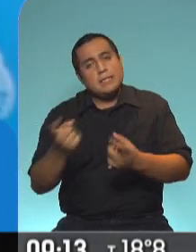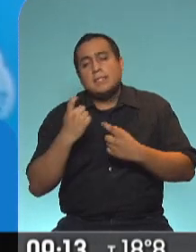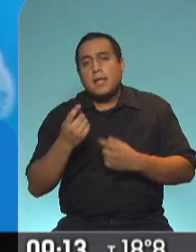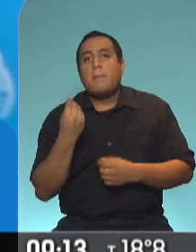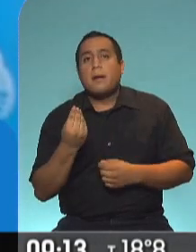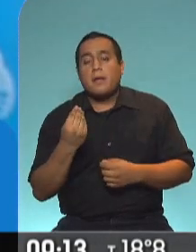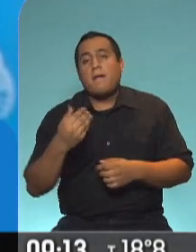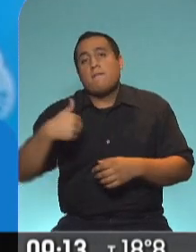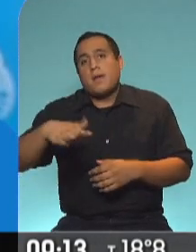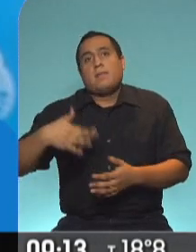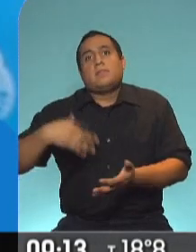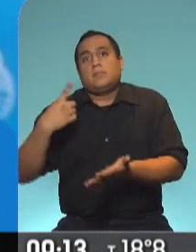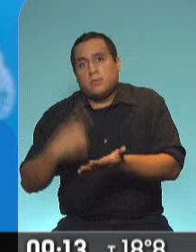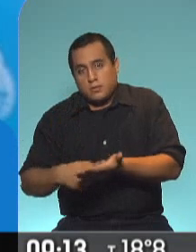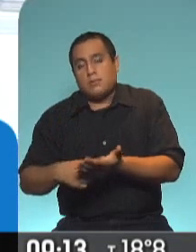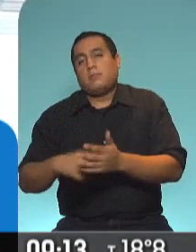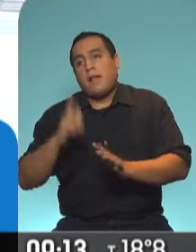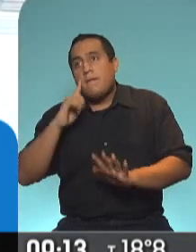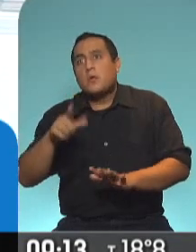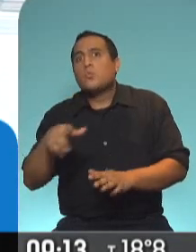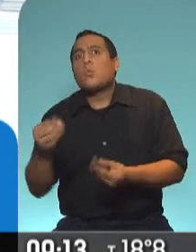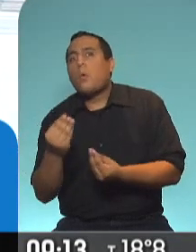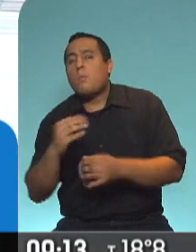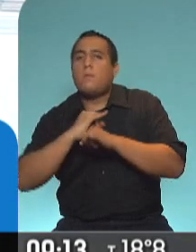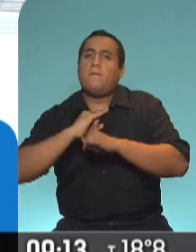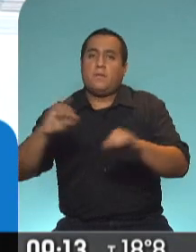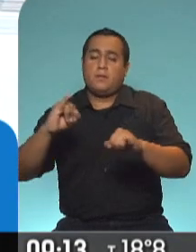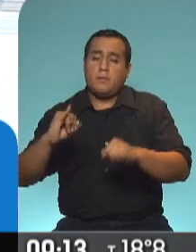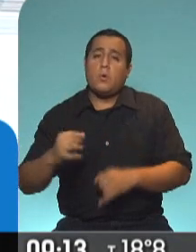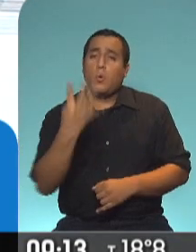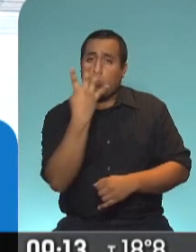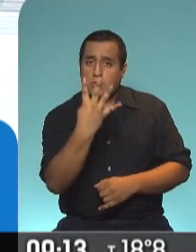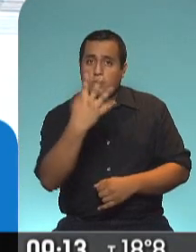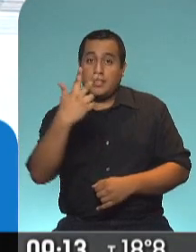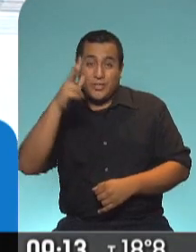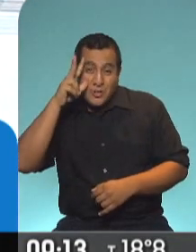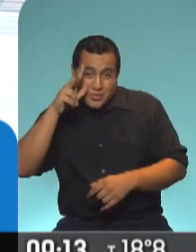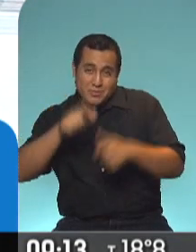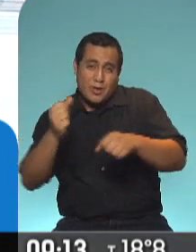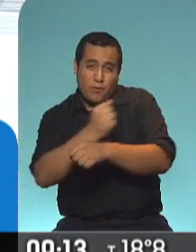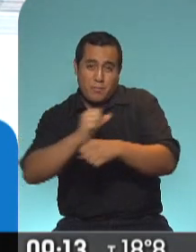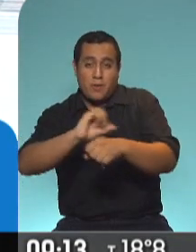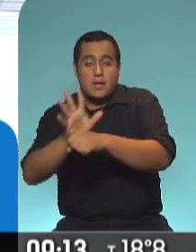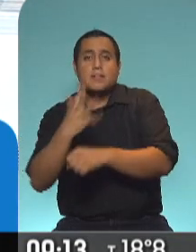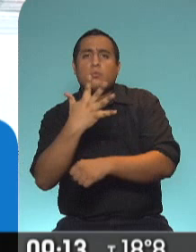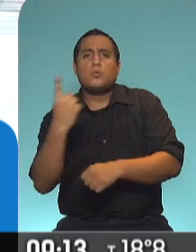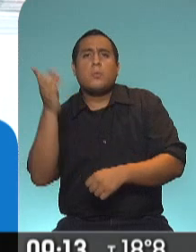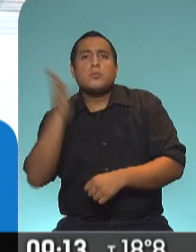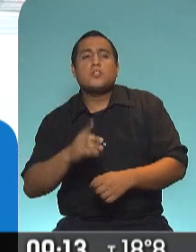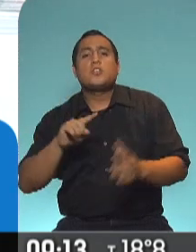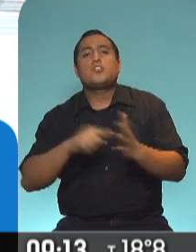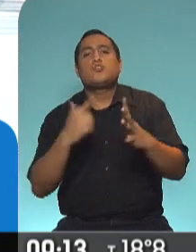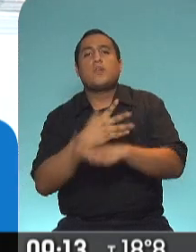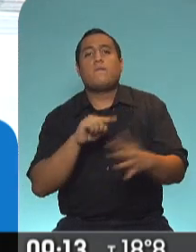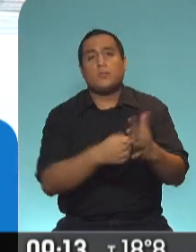alguna alguna tendencia en estos 400 38 casos el 51 por ciento son de la ciudad de buenos